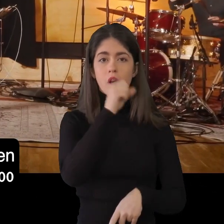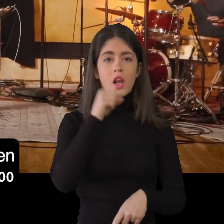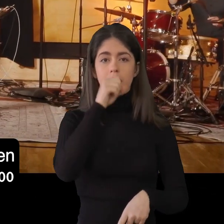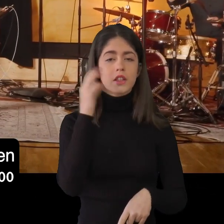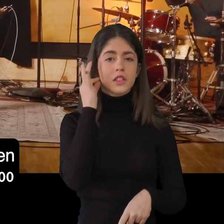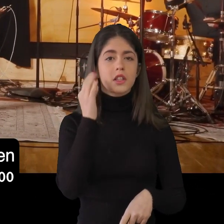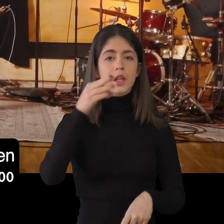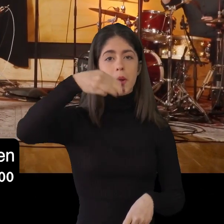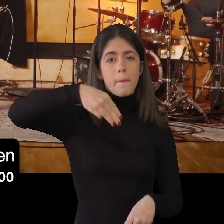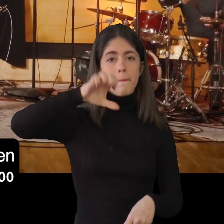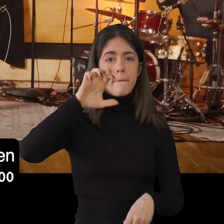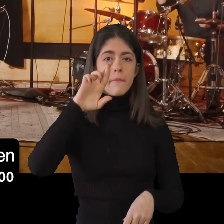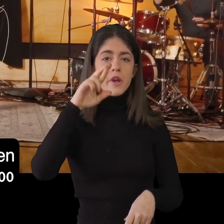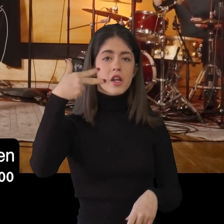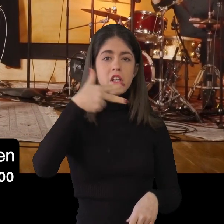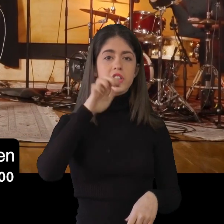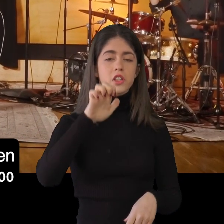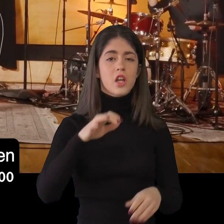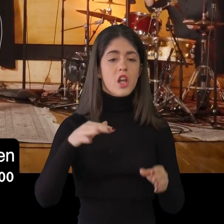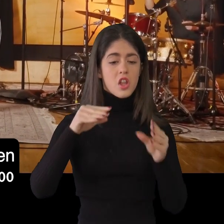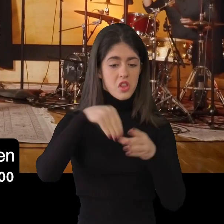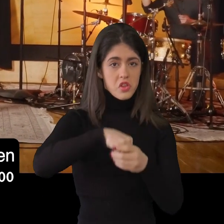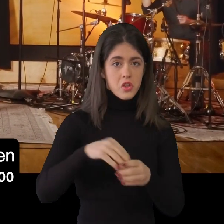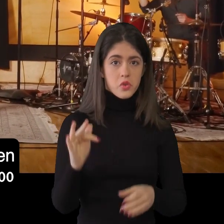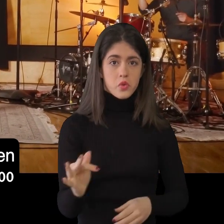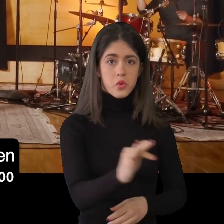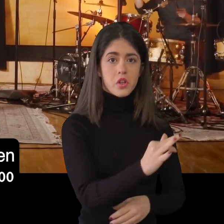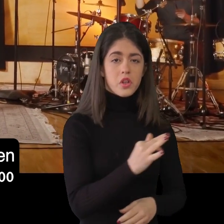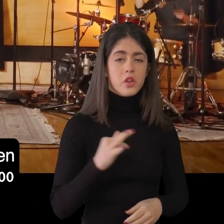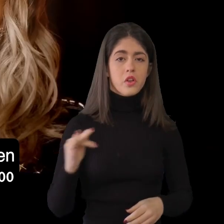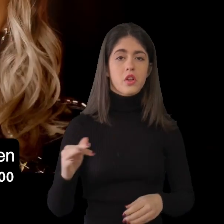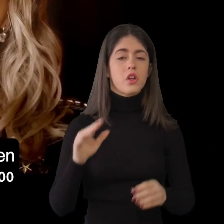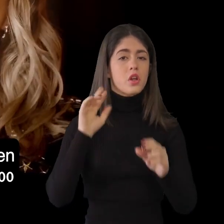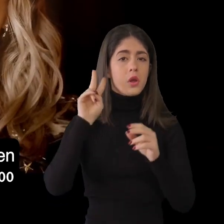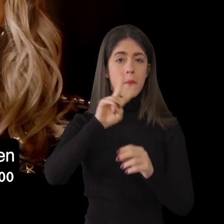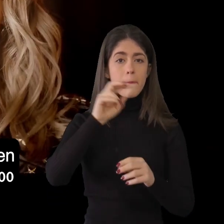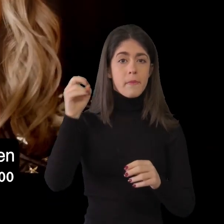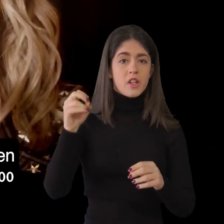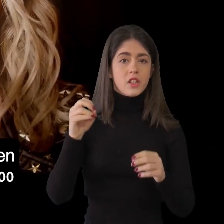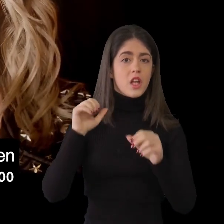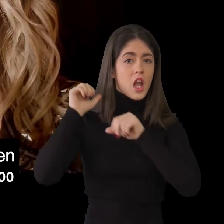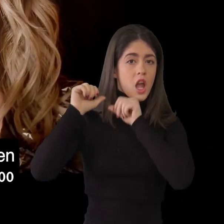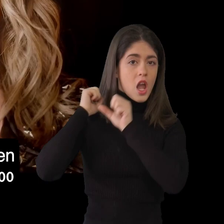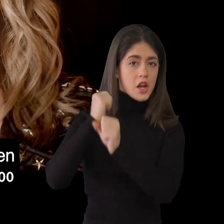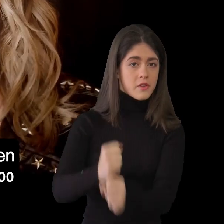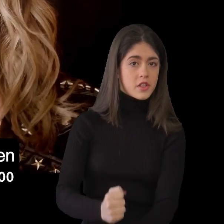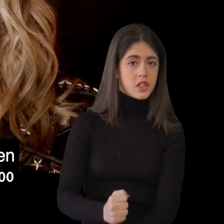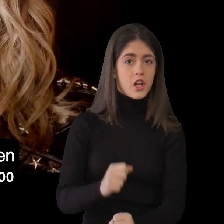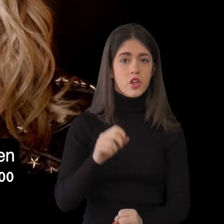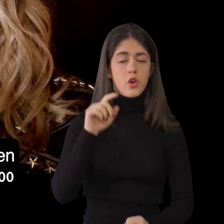Luz. La artista gaditana ha compuesto en esas dos décadas 10 discos de estudio con más